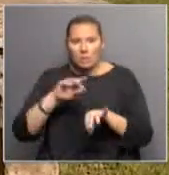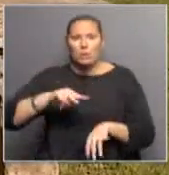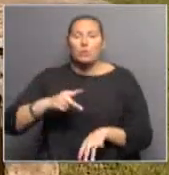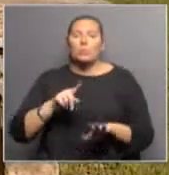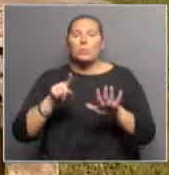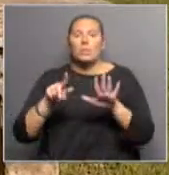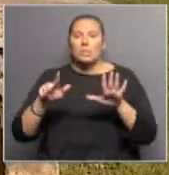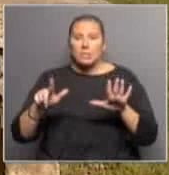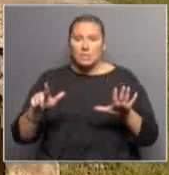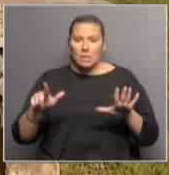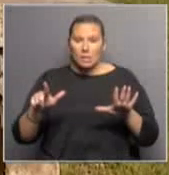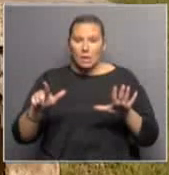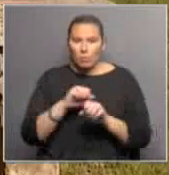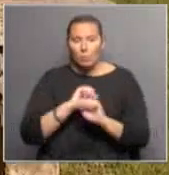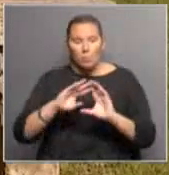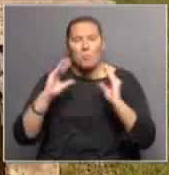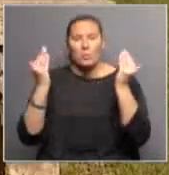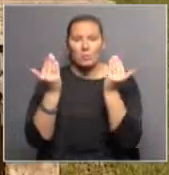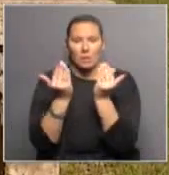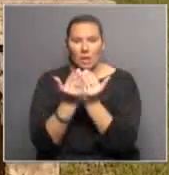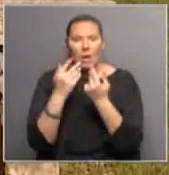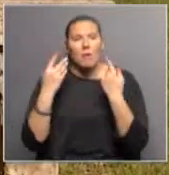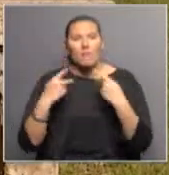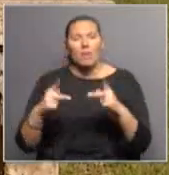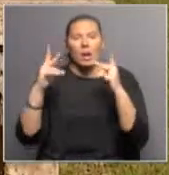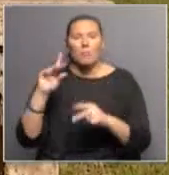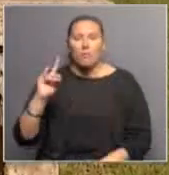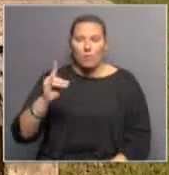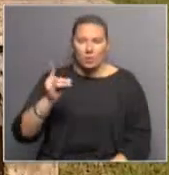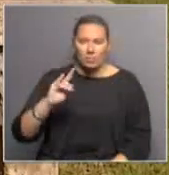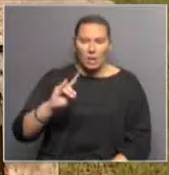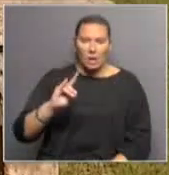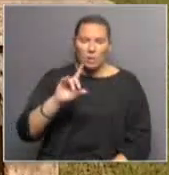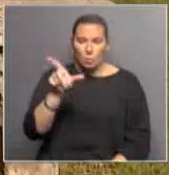sub-17, cuando clasificamos al Mundial, que fuimos a Bolivia, el sudamericano.